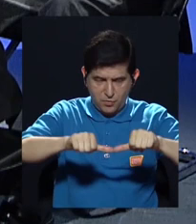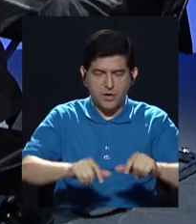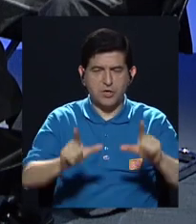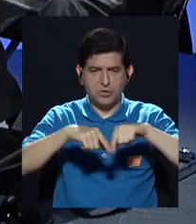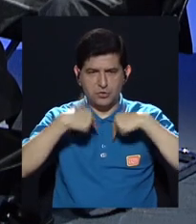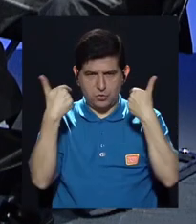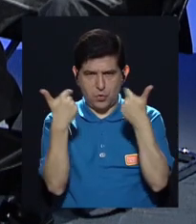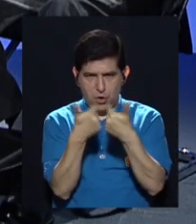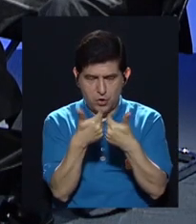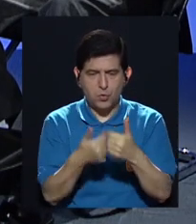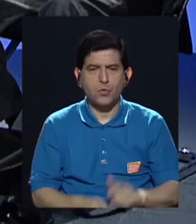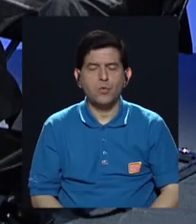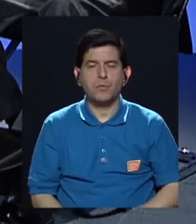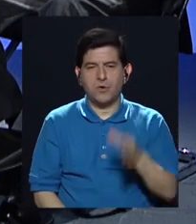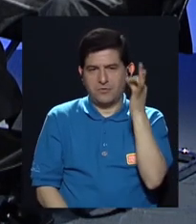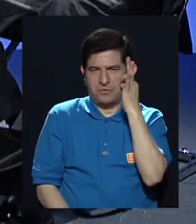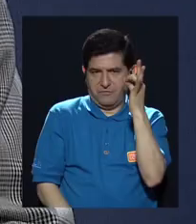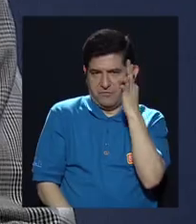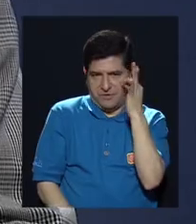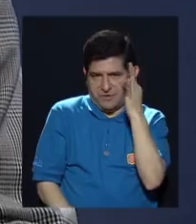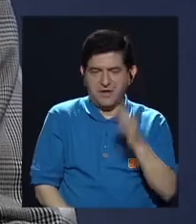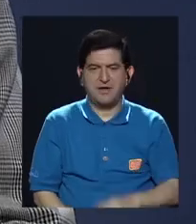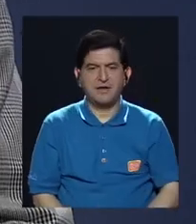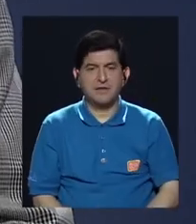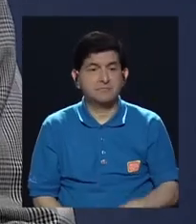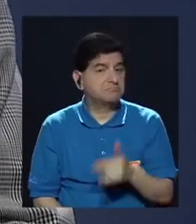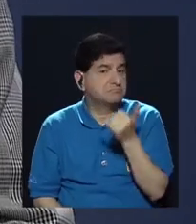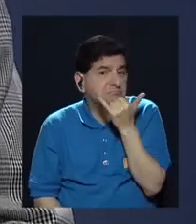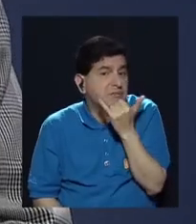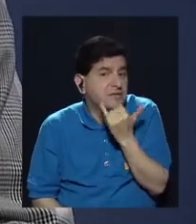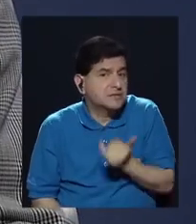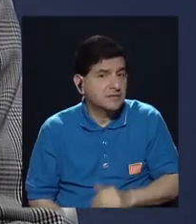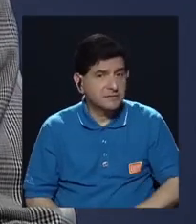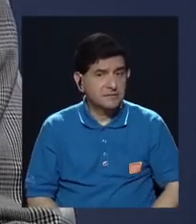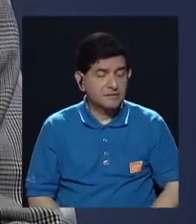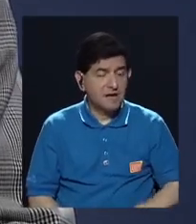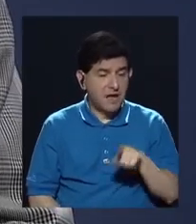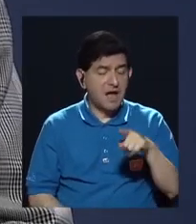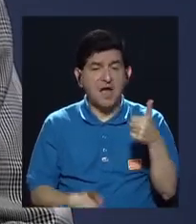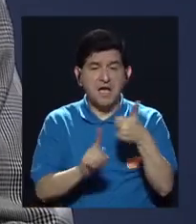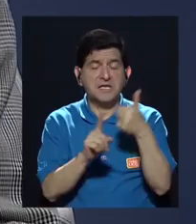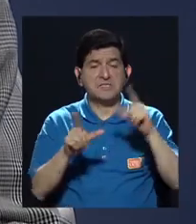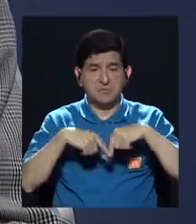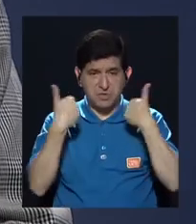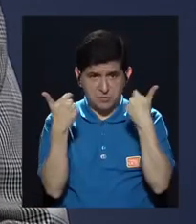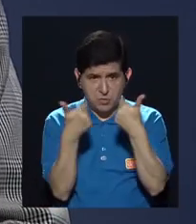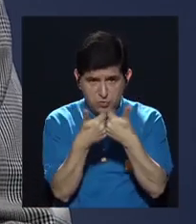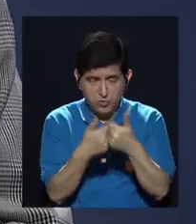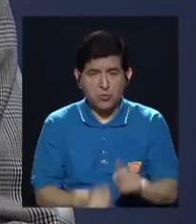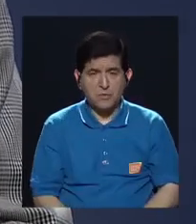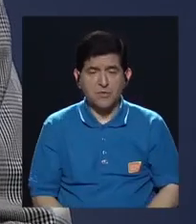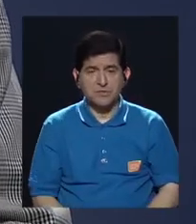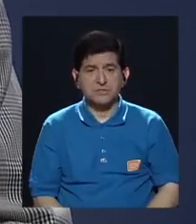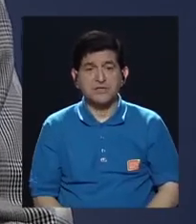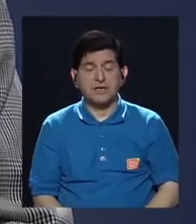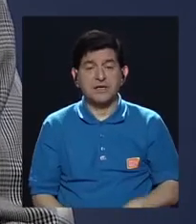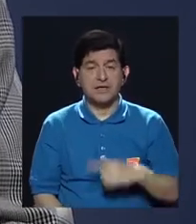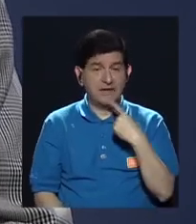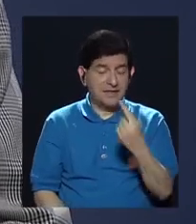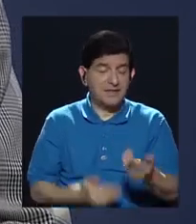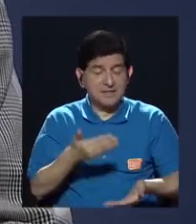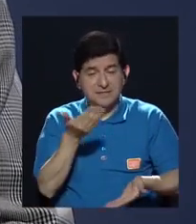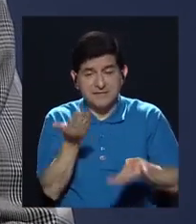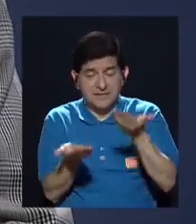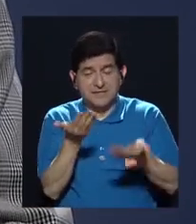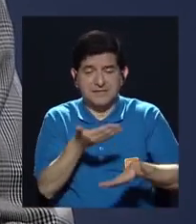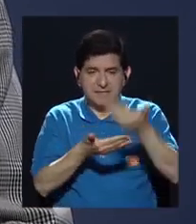las fuerzas de don Pepe, ¿qué sucede? Que esas mismas fuerzas incontrastables a que se